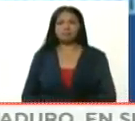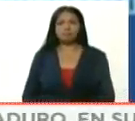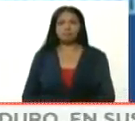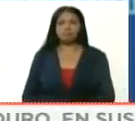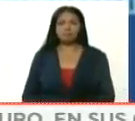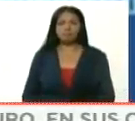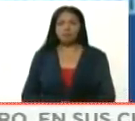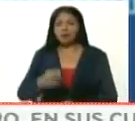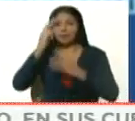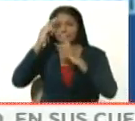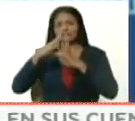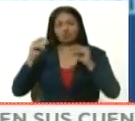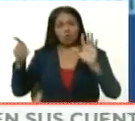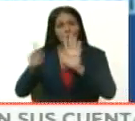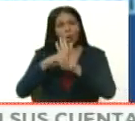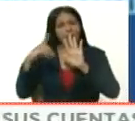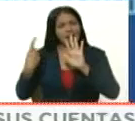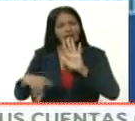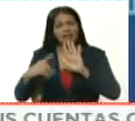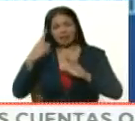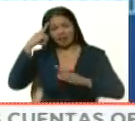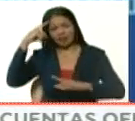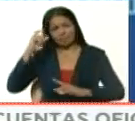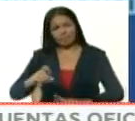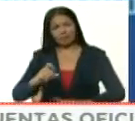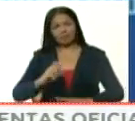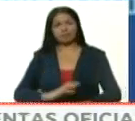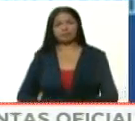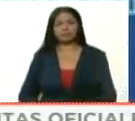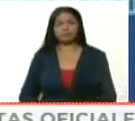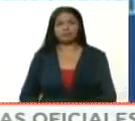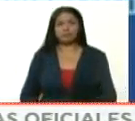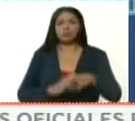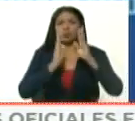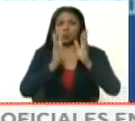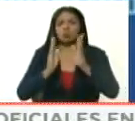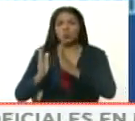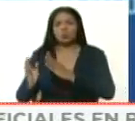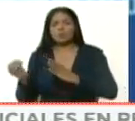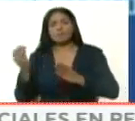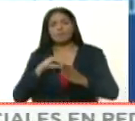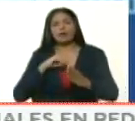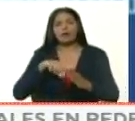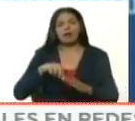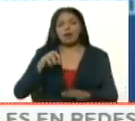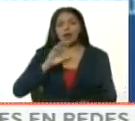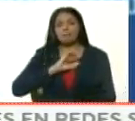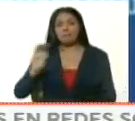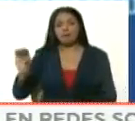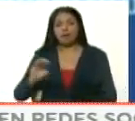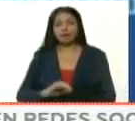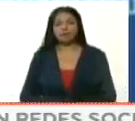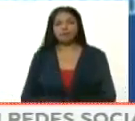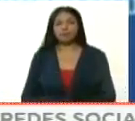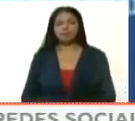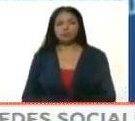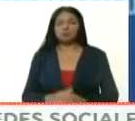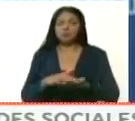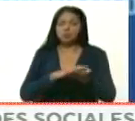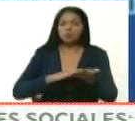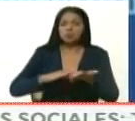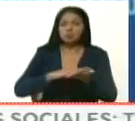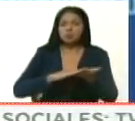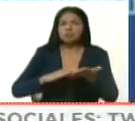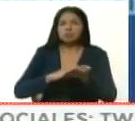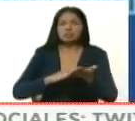que respete la ley, un país en orden, sí, con orden, con orden, un país solidario,